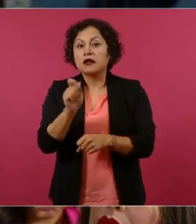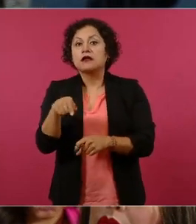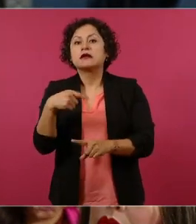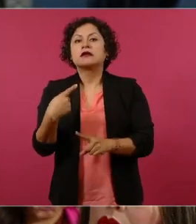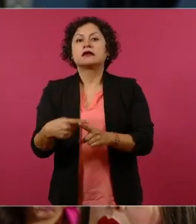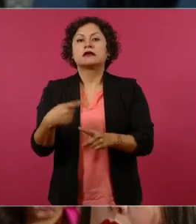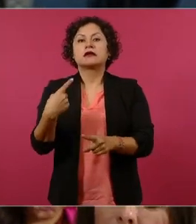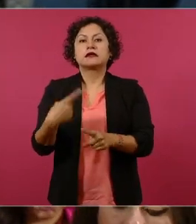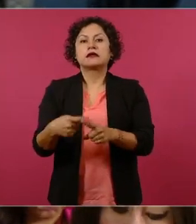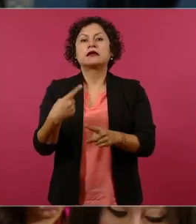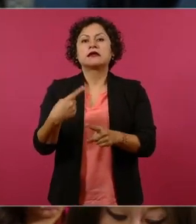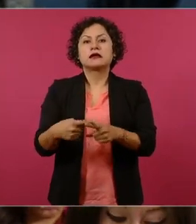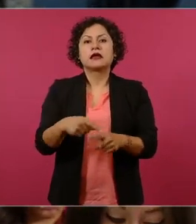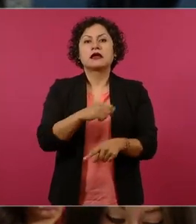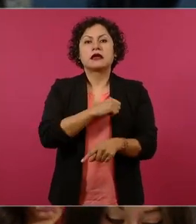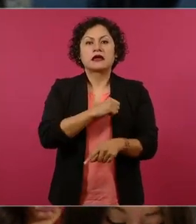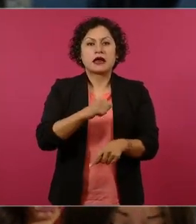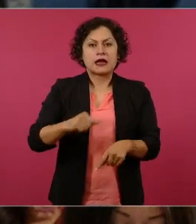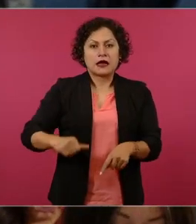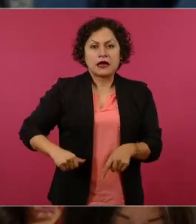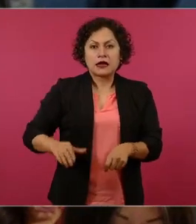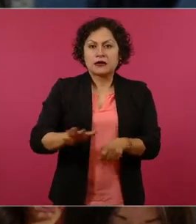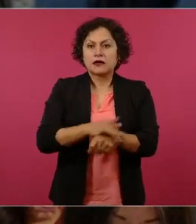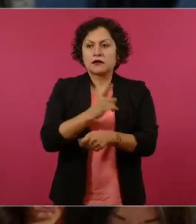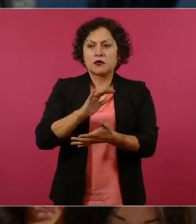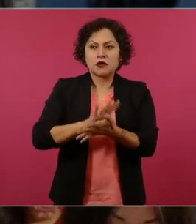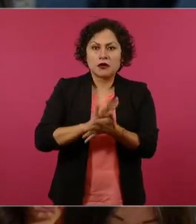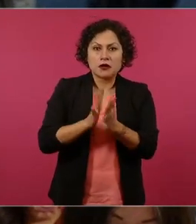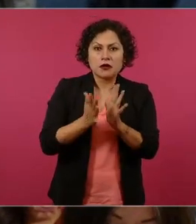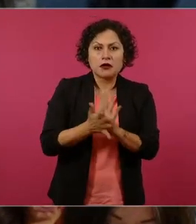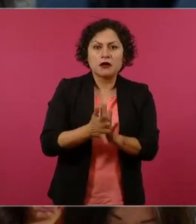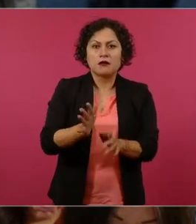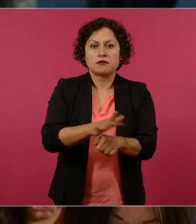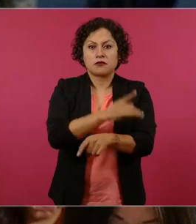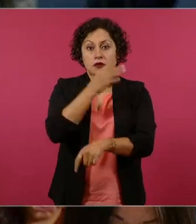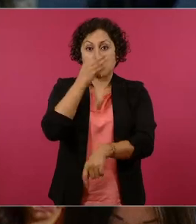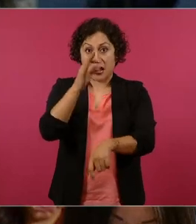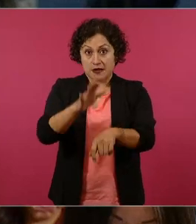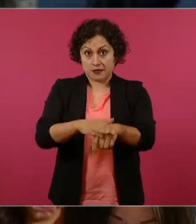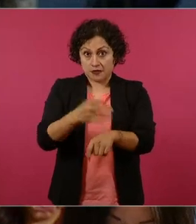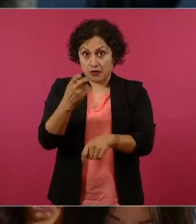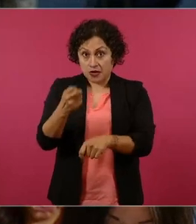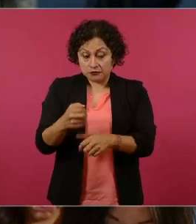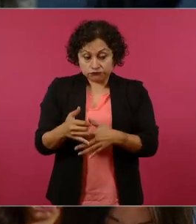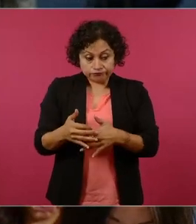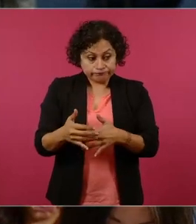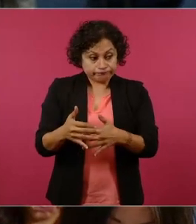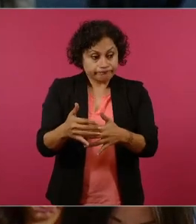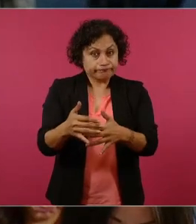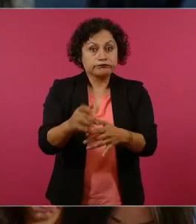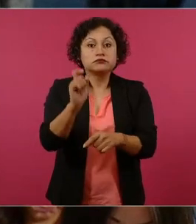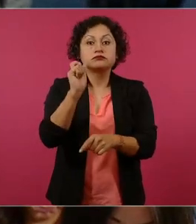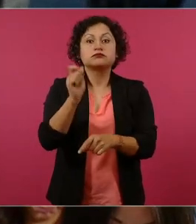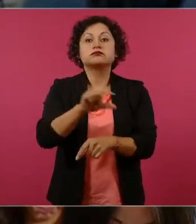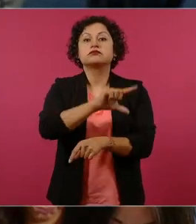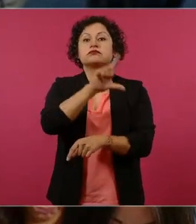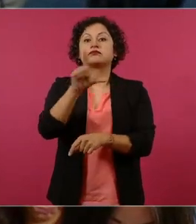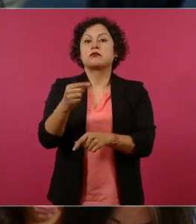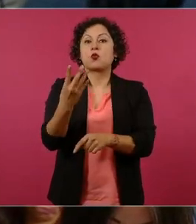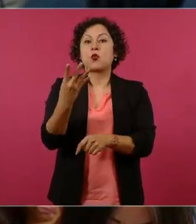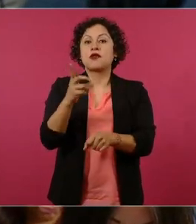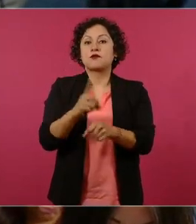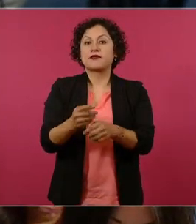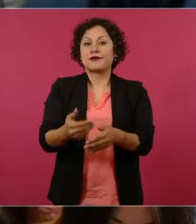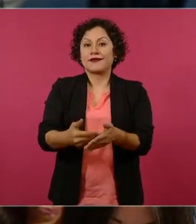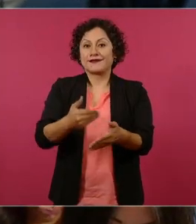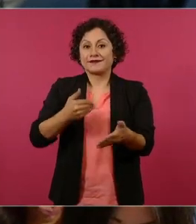manera está vinculada con este caso porque le repito iba hacer la audiencia inicial Y de pronto este le Ejecutan 4 días antes y